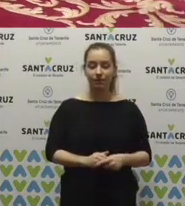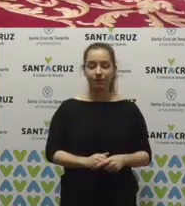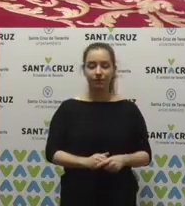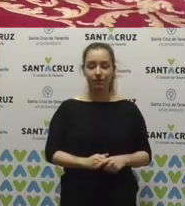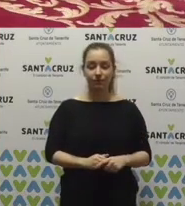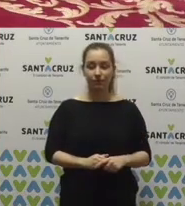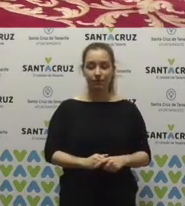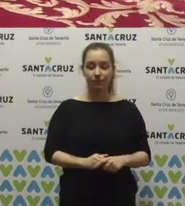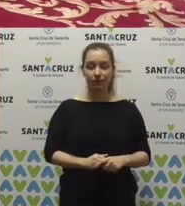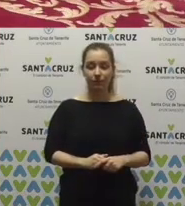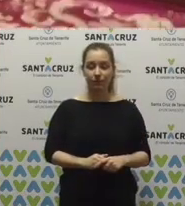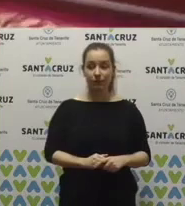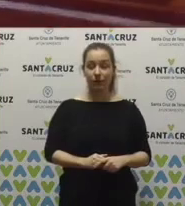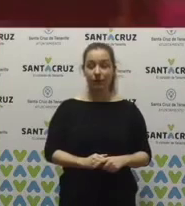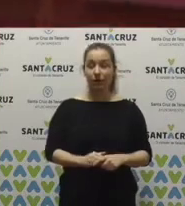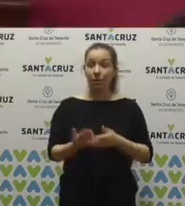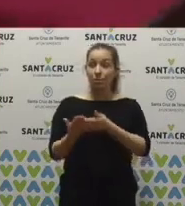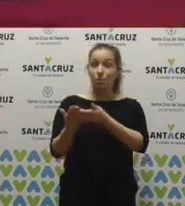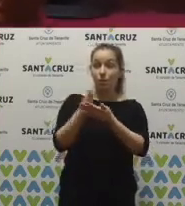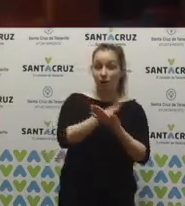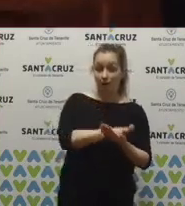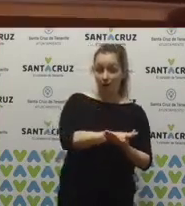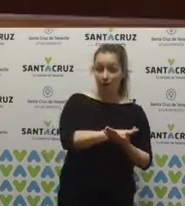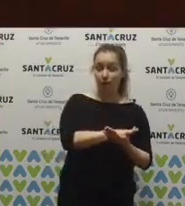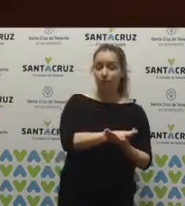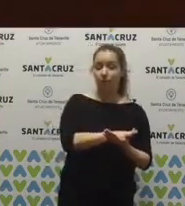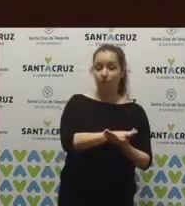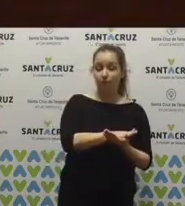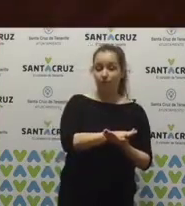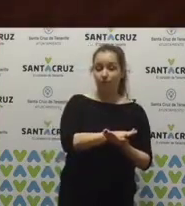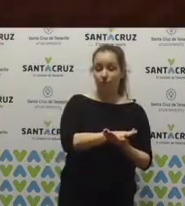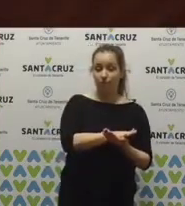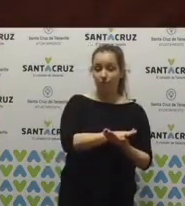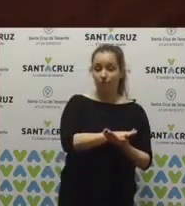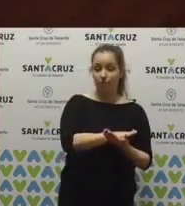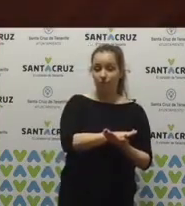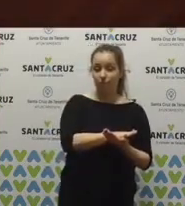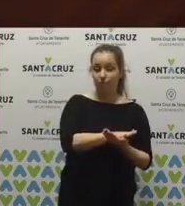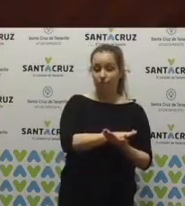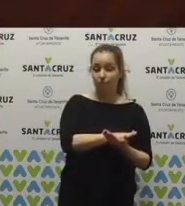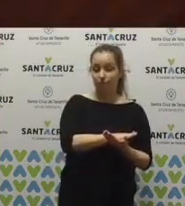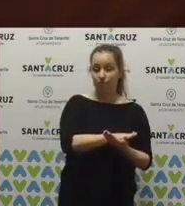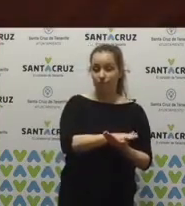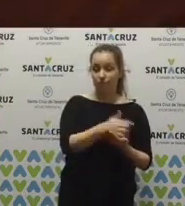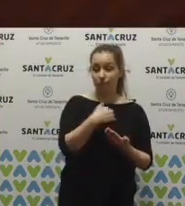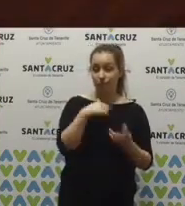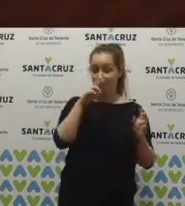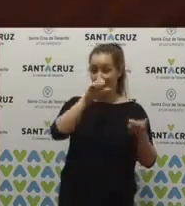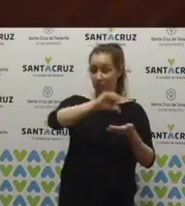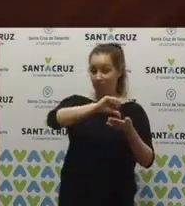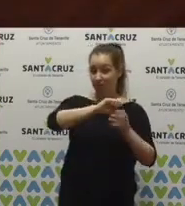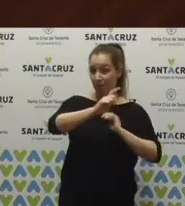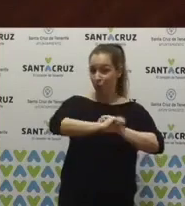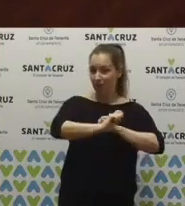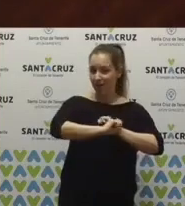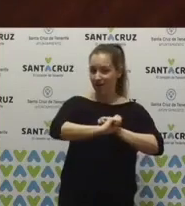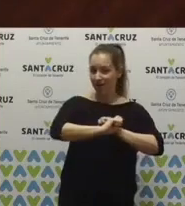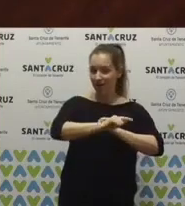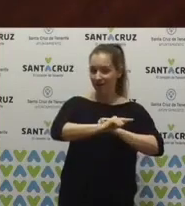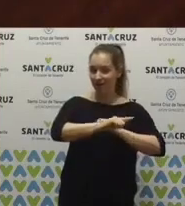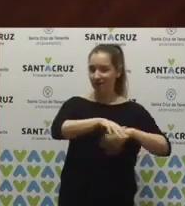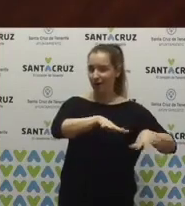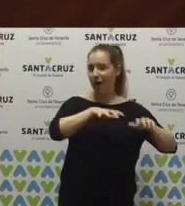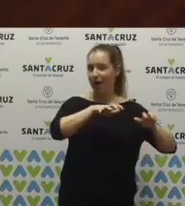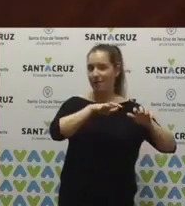efe por un lado yo he aprendido de que el urbanismo táctico equivale ese maravilloso